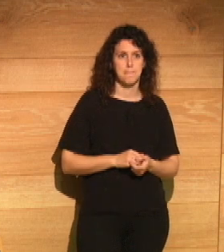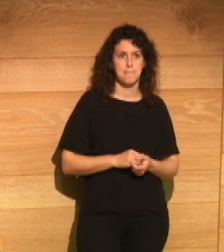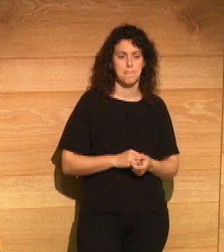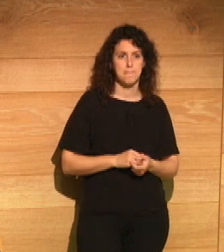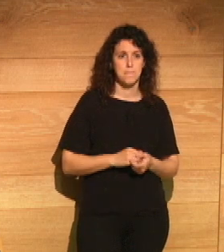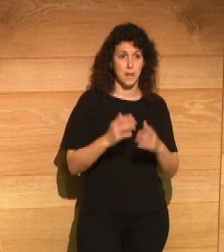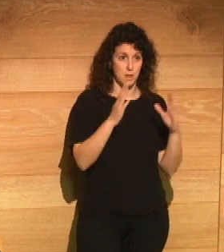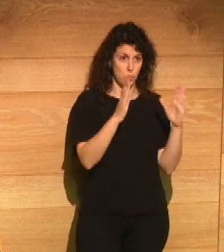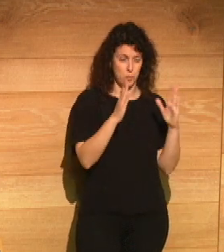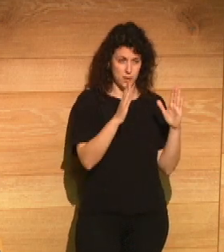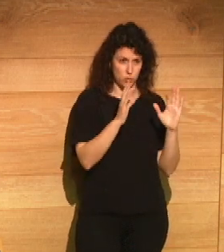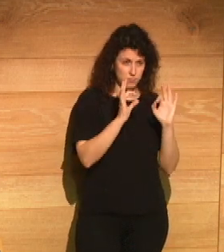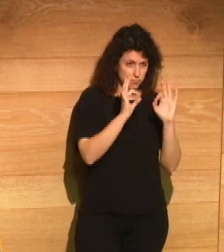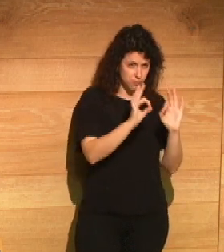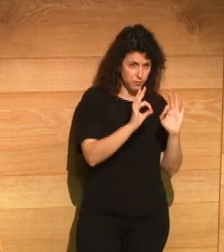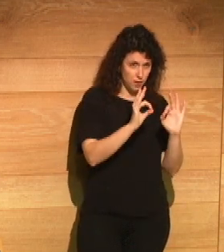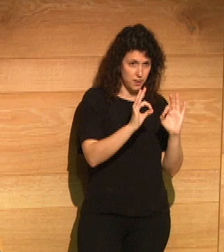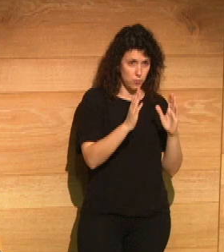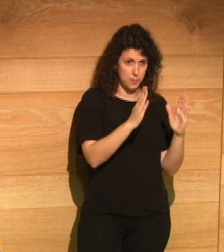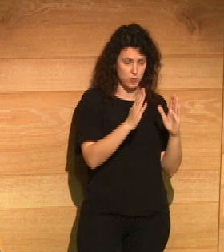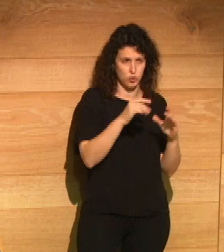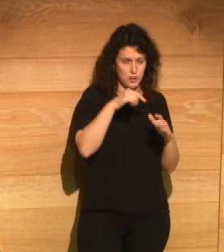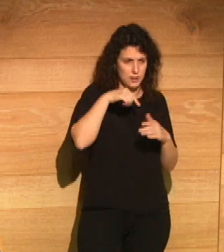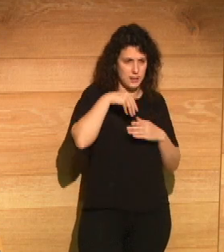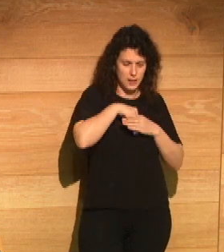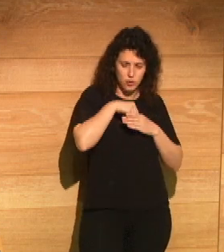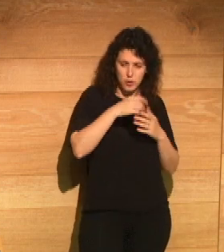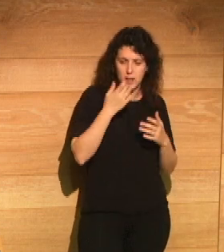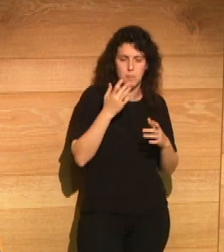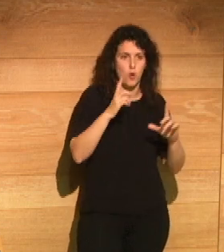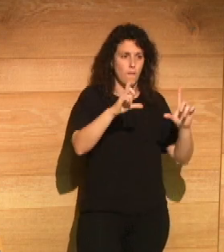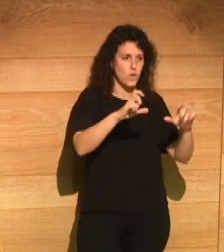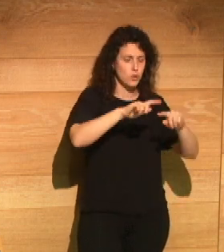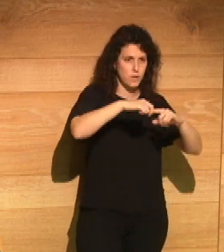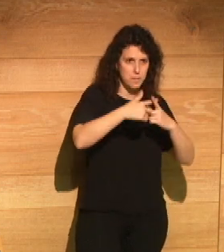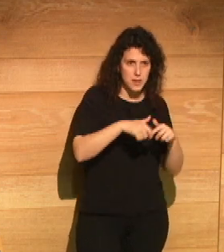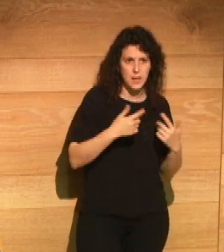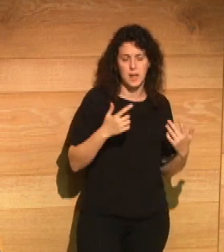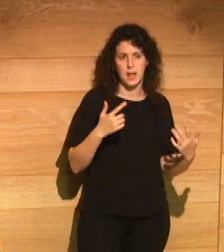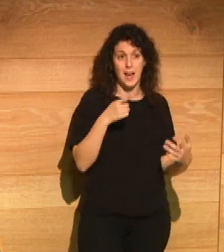En ciertos momentos de interiores, las fotos de la familia, o sea, hay algo